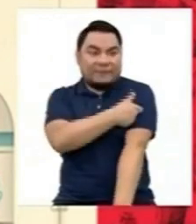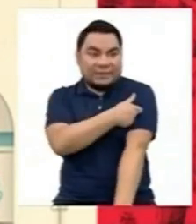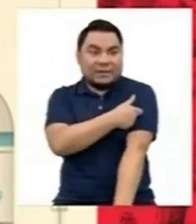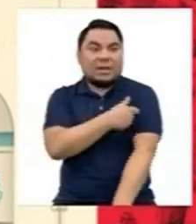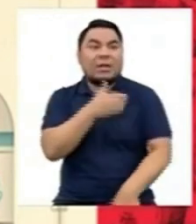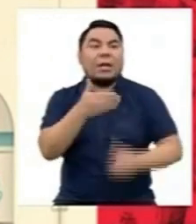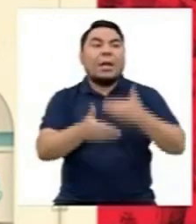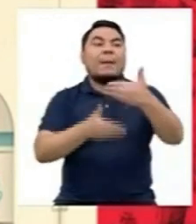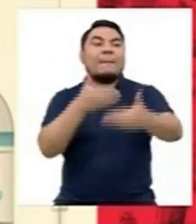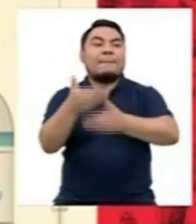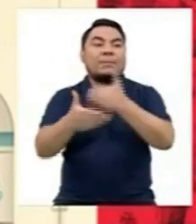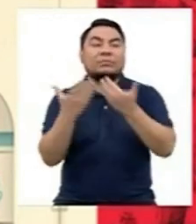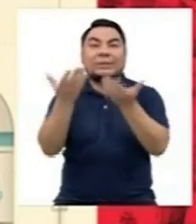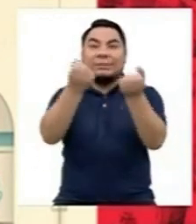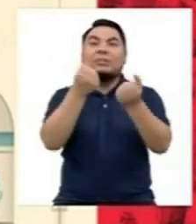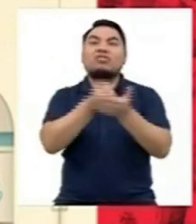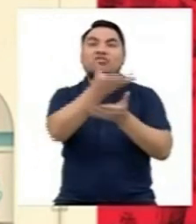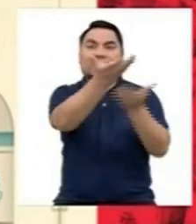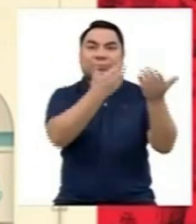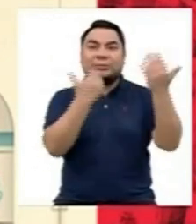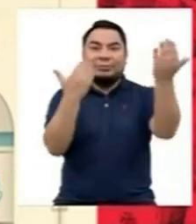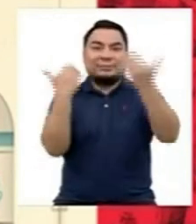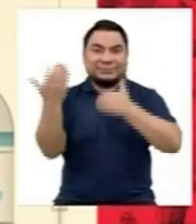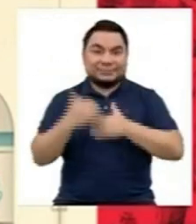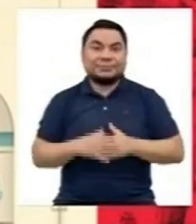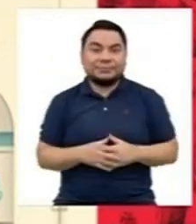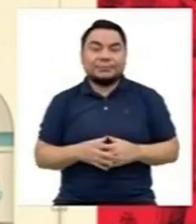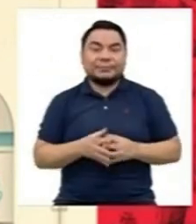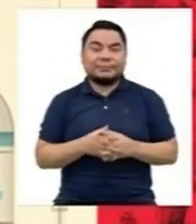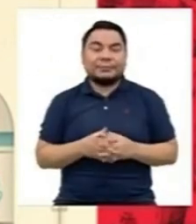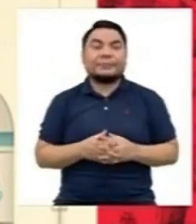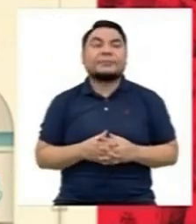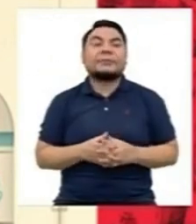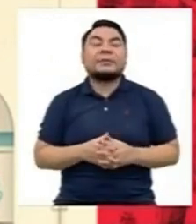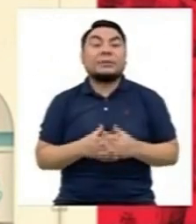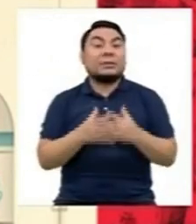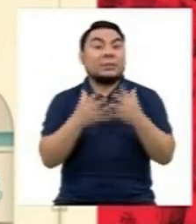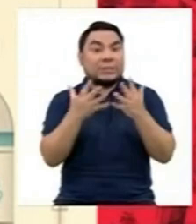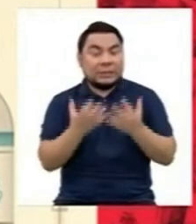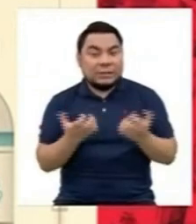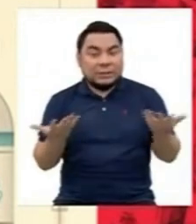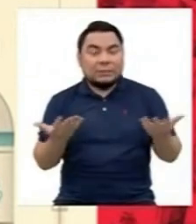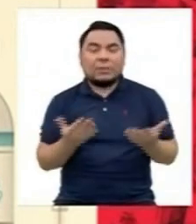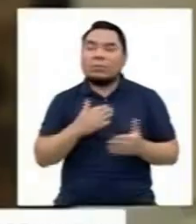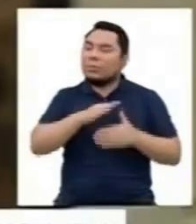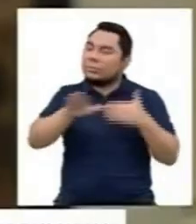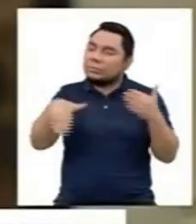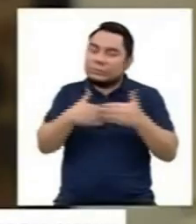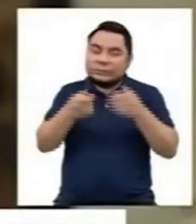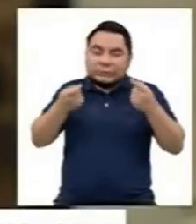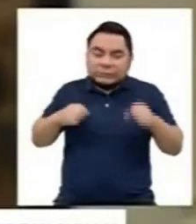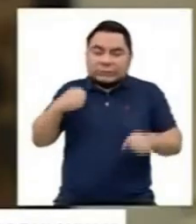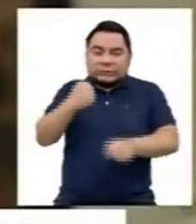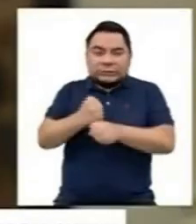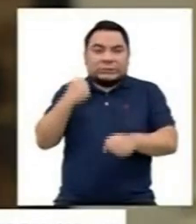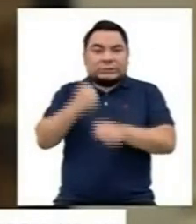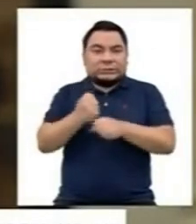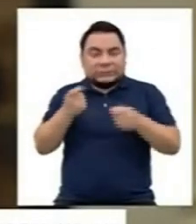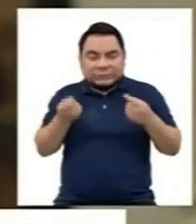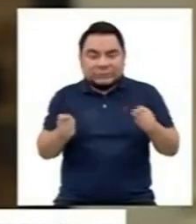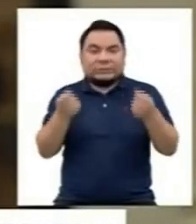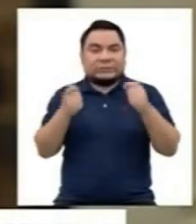el promedio a cubrir en este todo el 21 sería aproximadamente 30 millones de